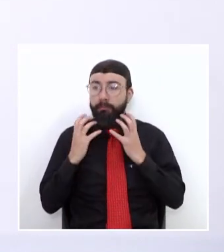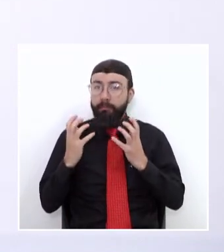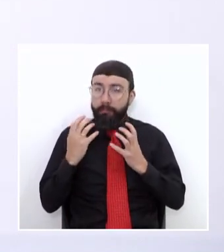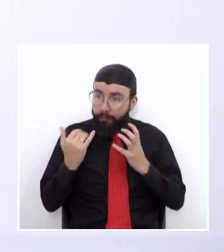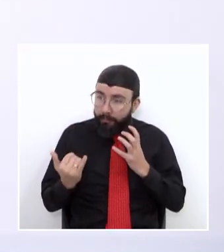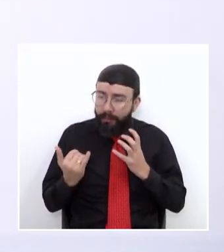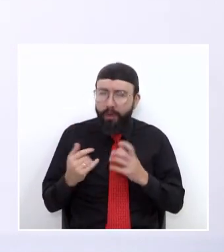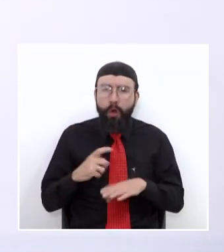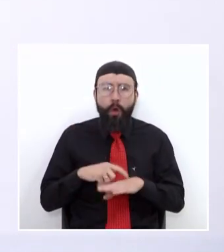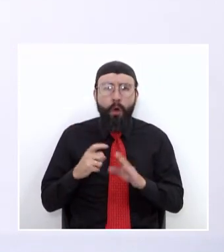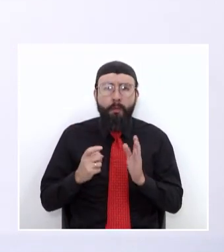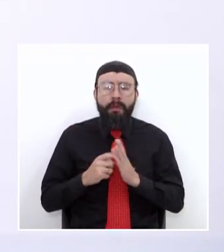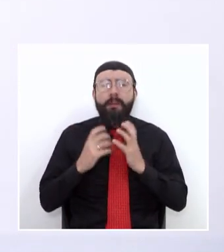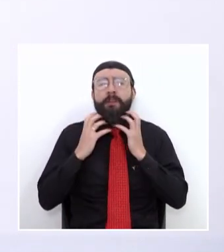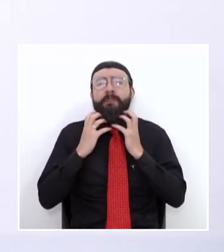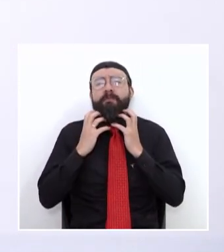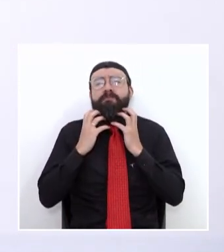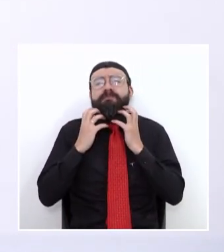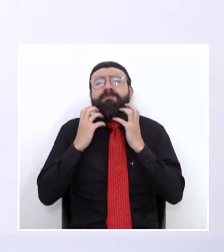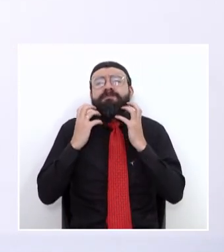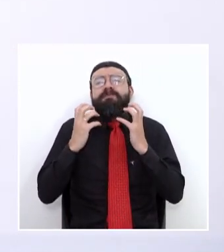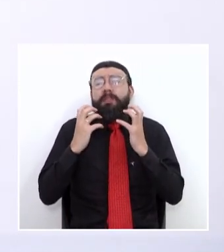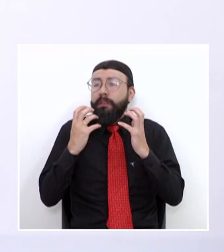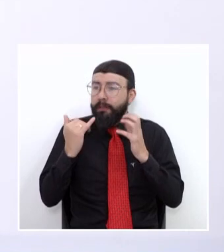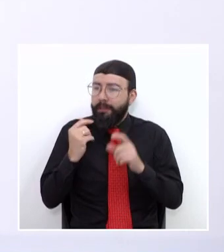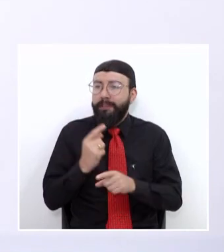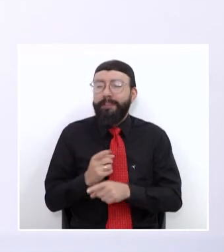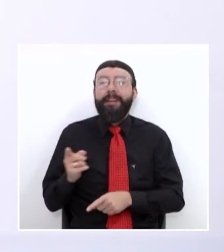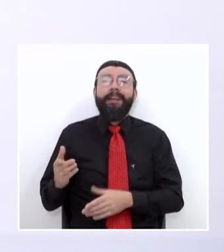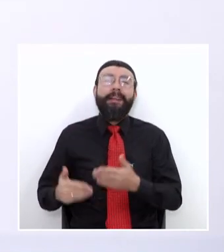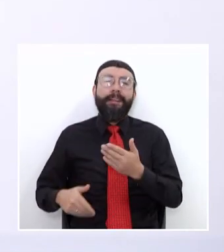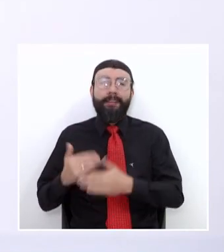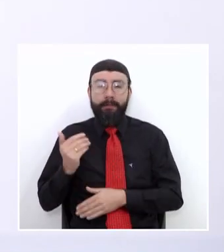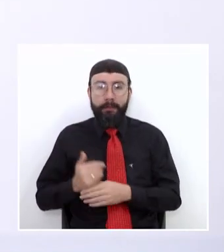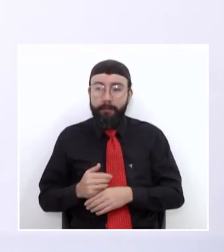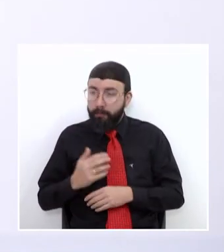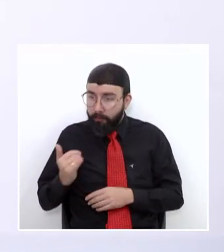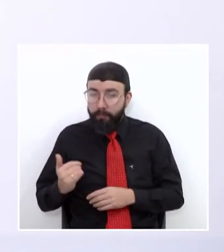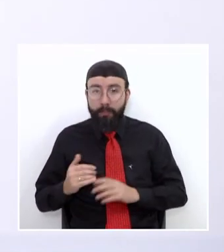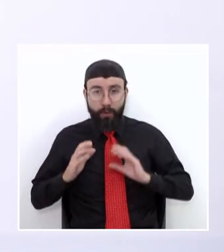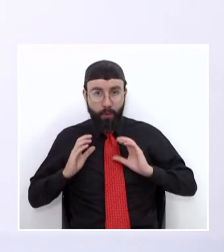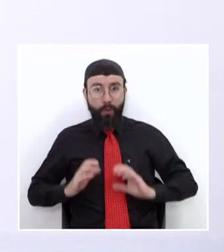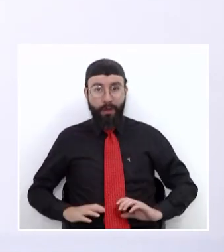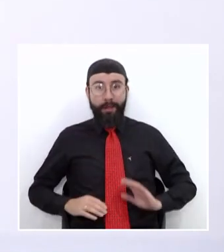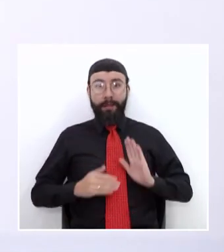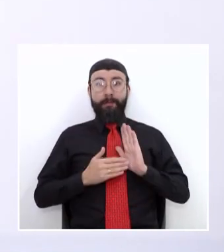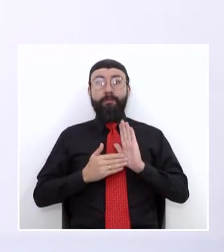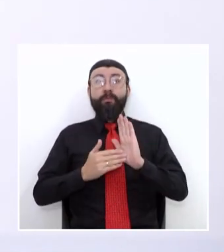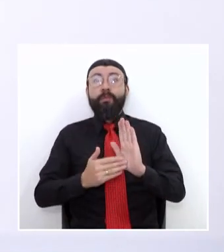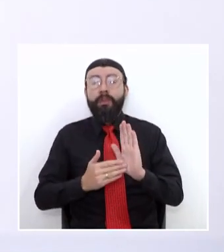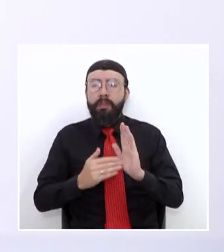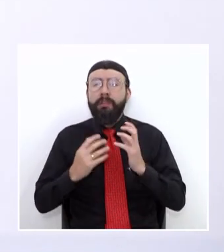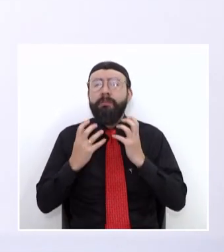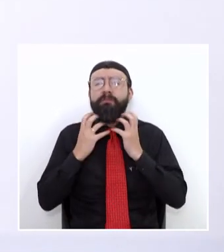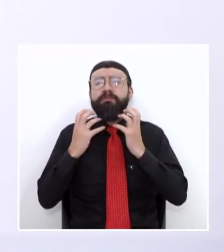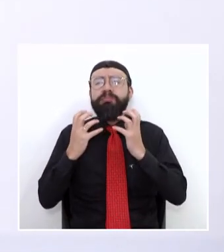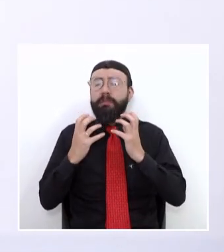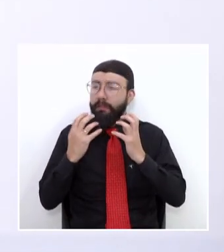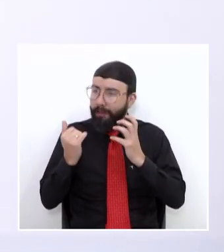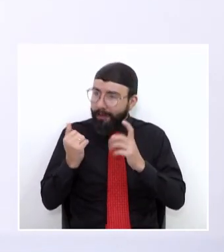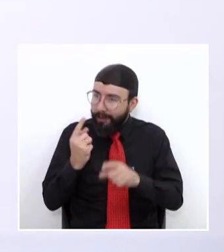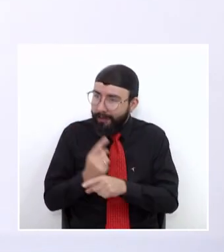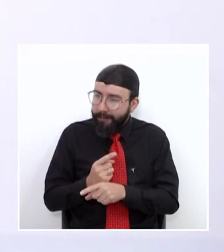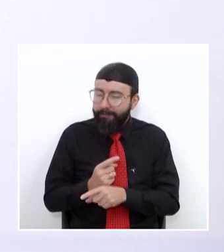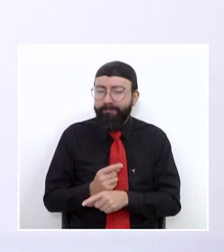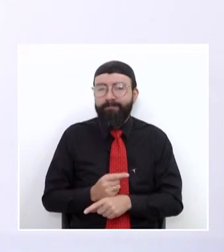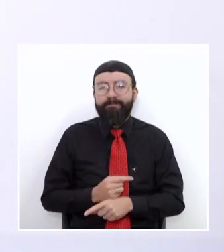estaban totalmente hipertrofiadas, totalmente grandes, y resulta que esa es la manifestación, ¿no es cierto?, de lo que está pasando en sus amígdalas. Eso que